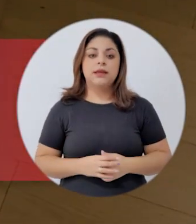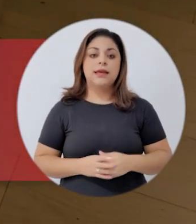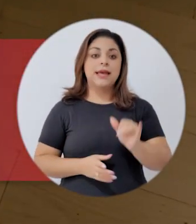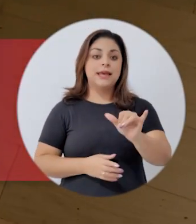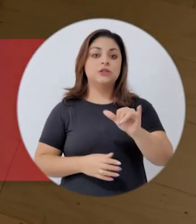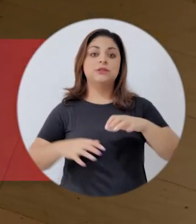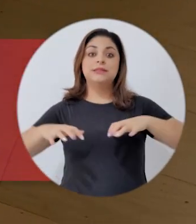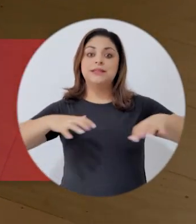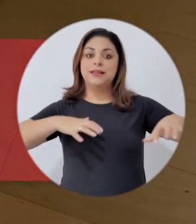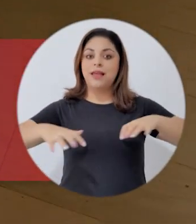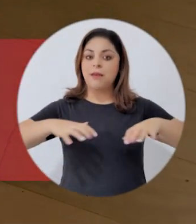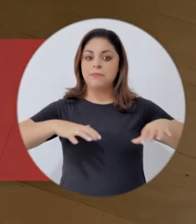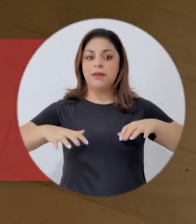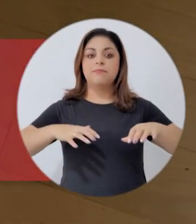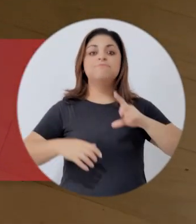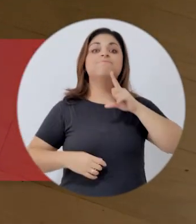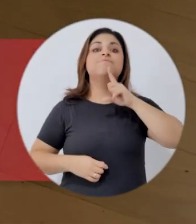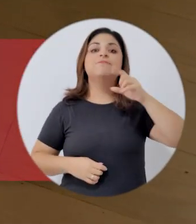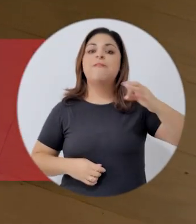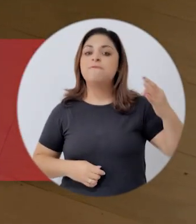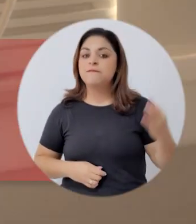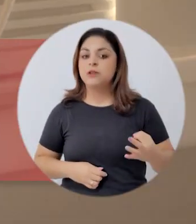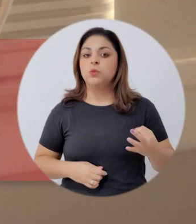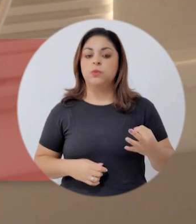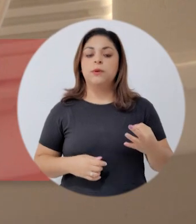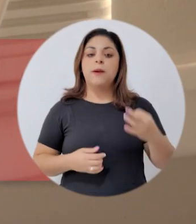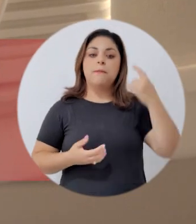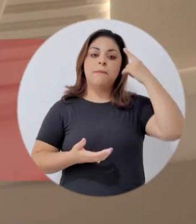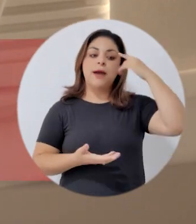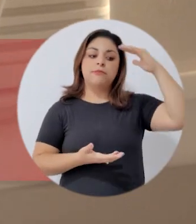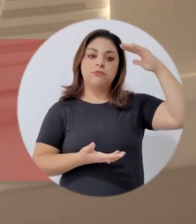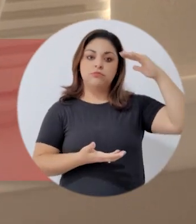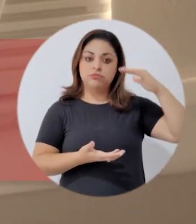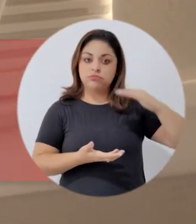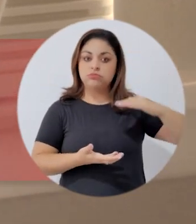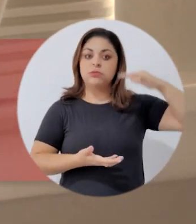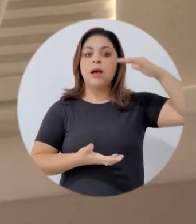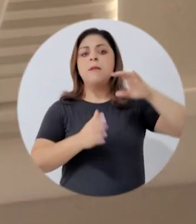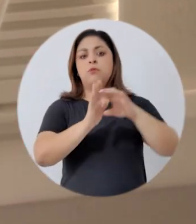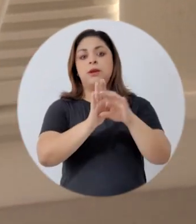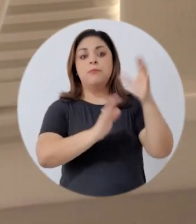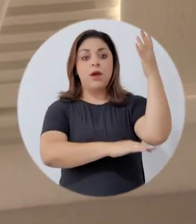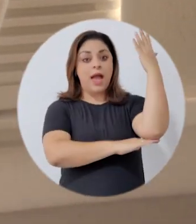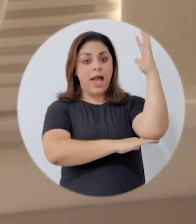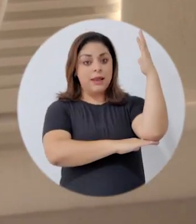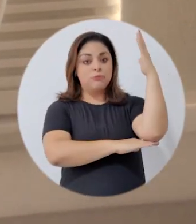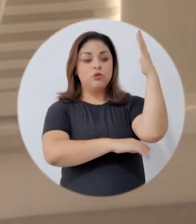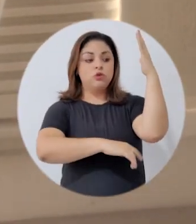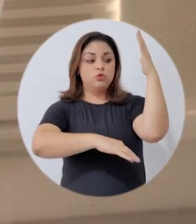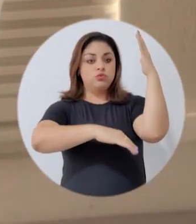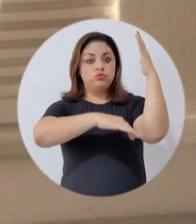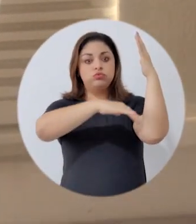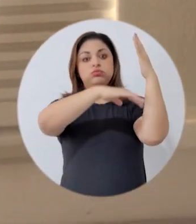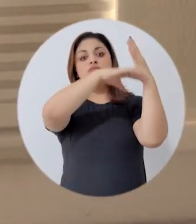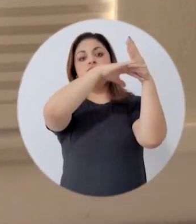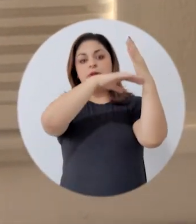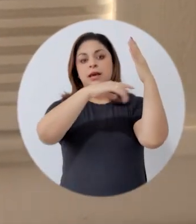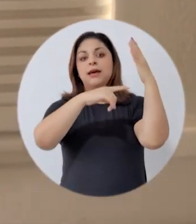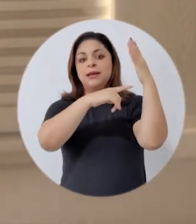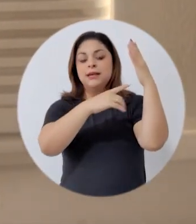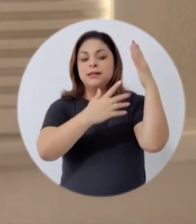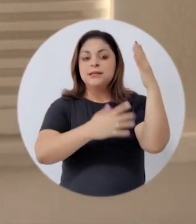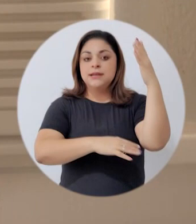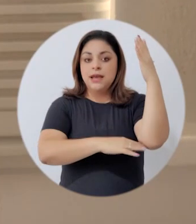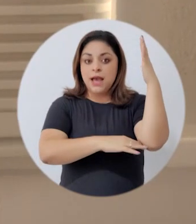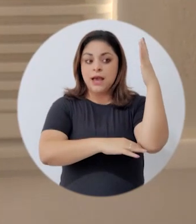una dinámica donde fijo ese gas de efecto invernadero, por ejemplo, en un árbol, ese gas queda fijado dentro